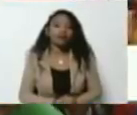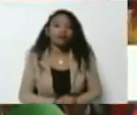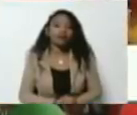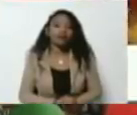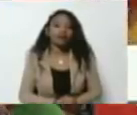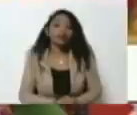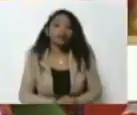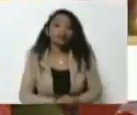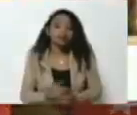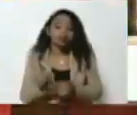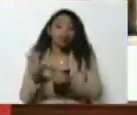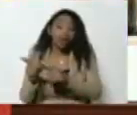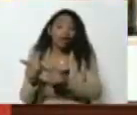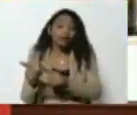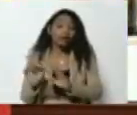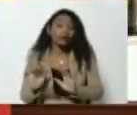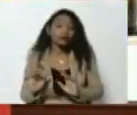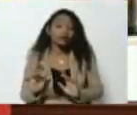Es así.